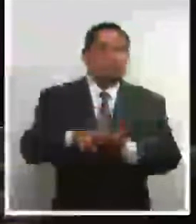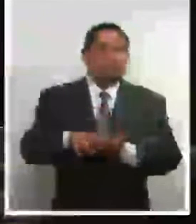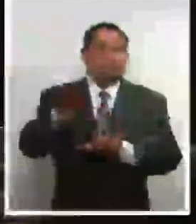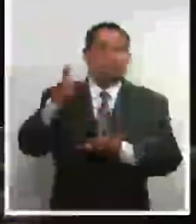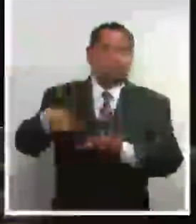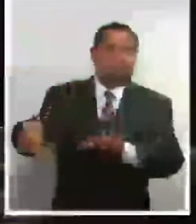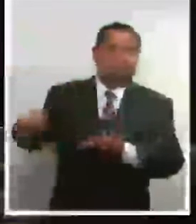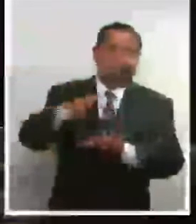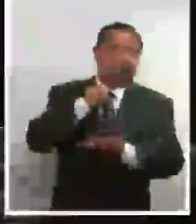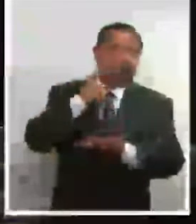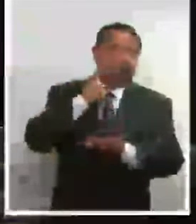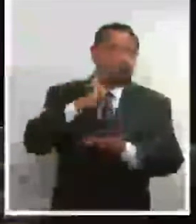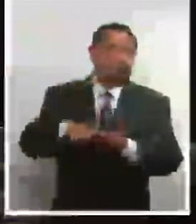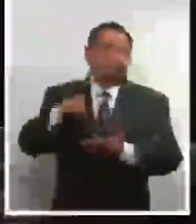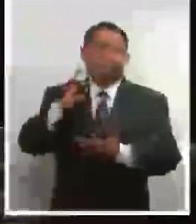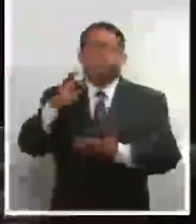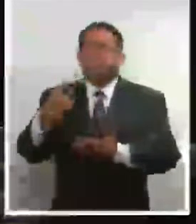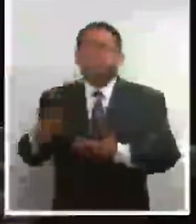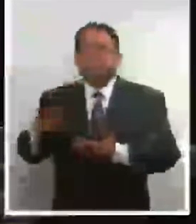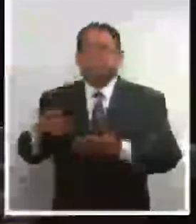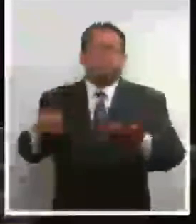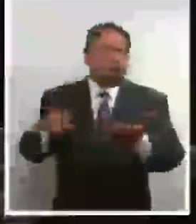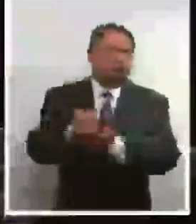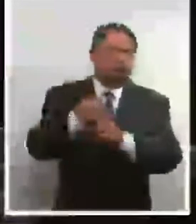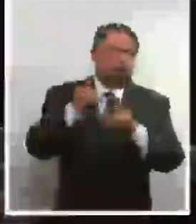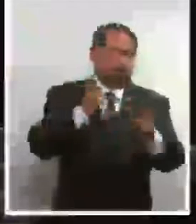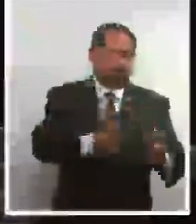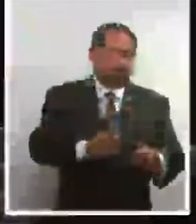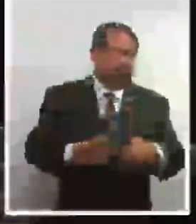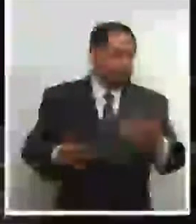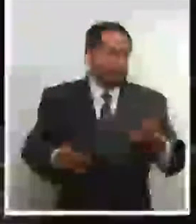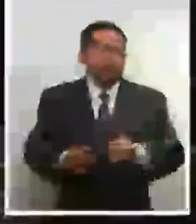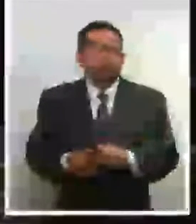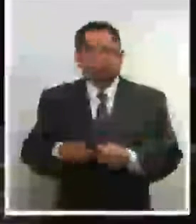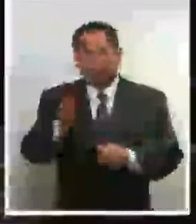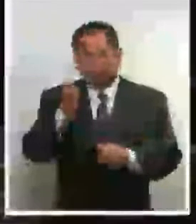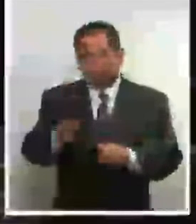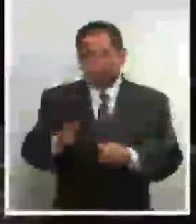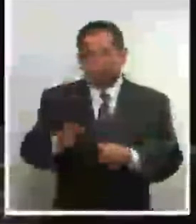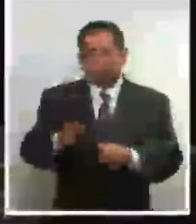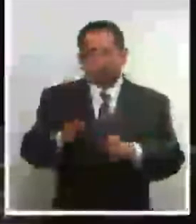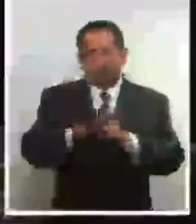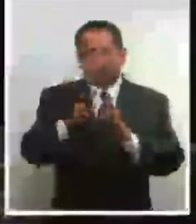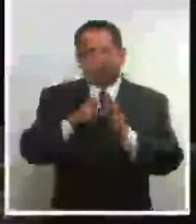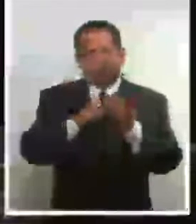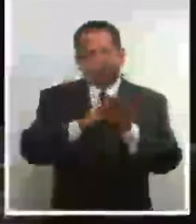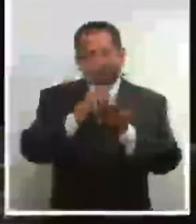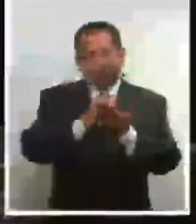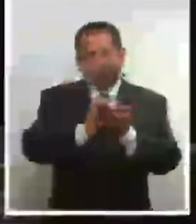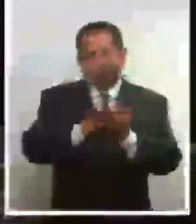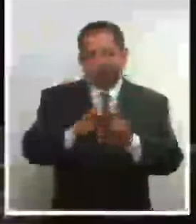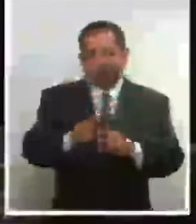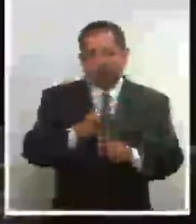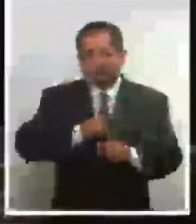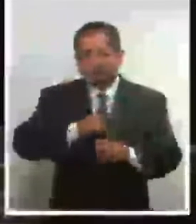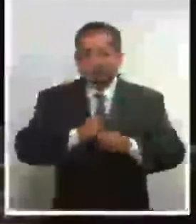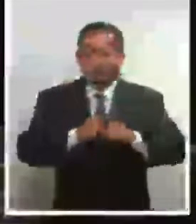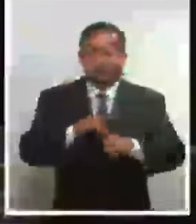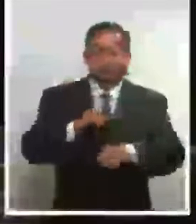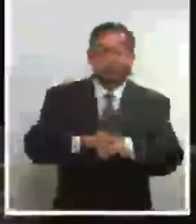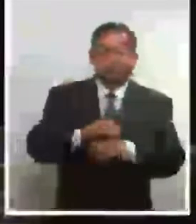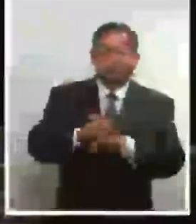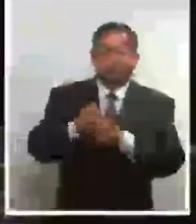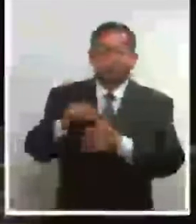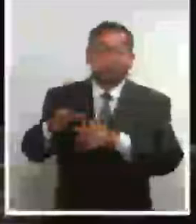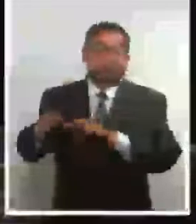mayoría calificada, lo designe. Es decir, se trata de un mecanismo de cuotas en el